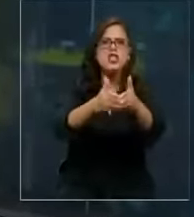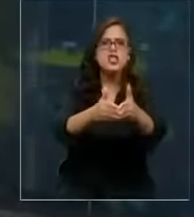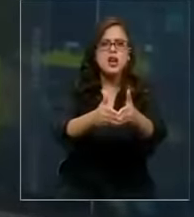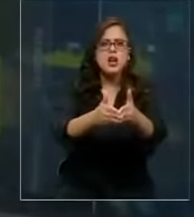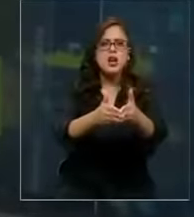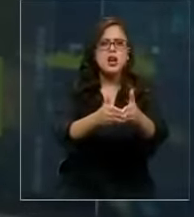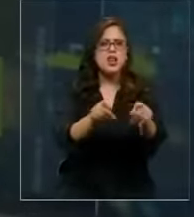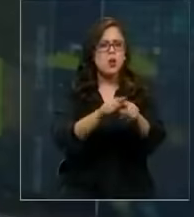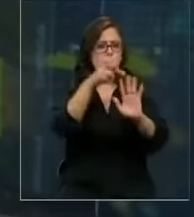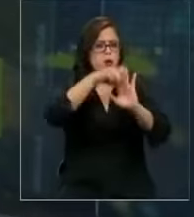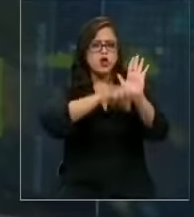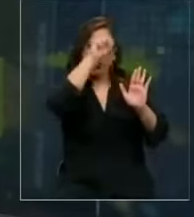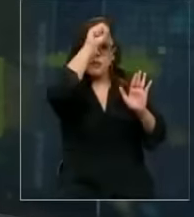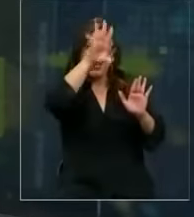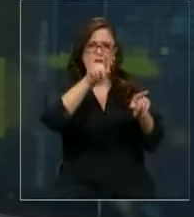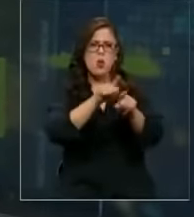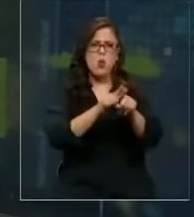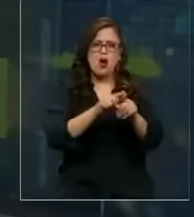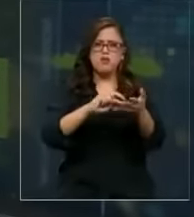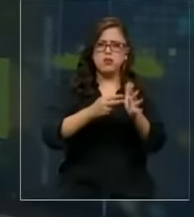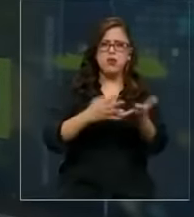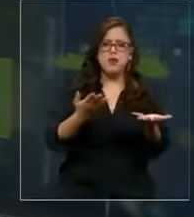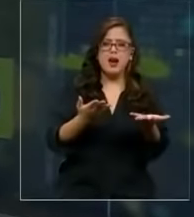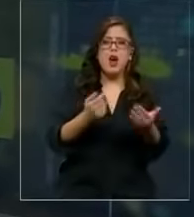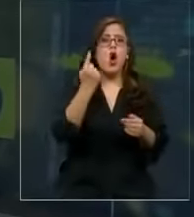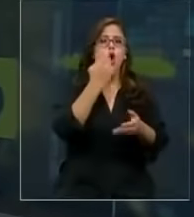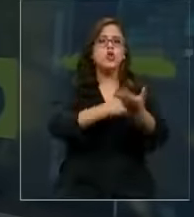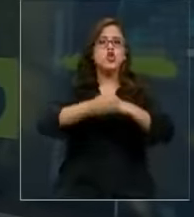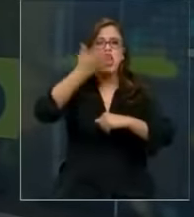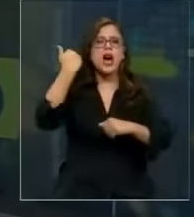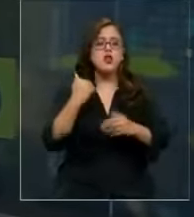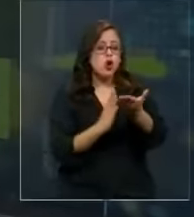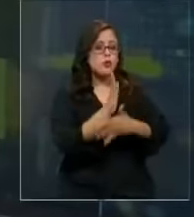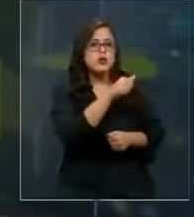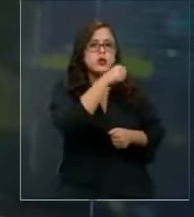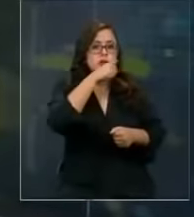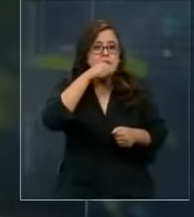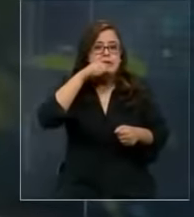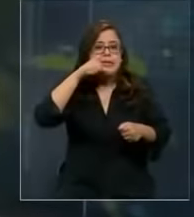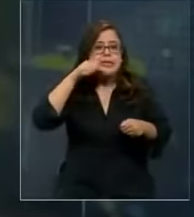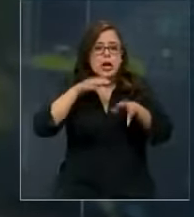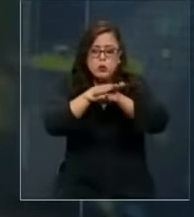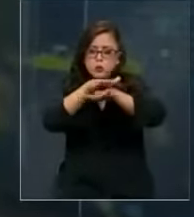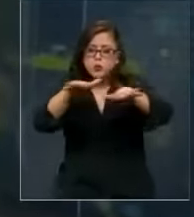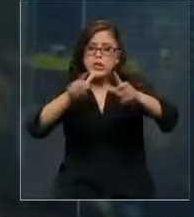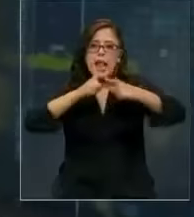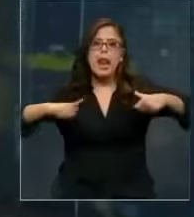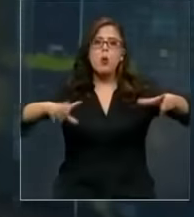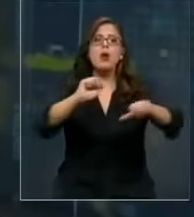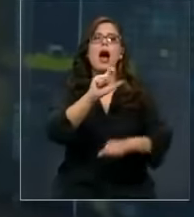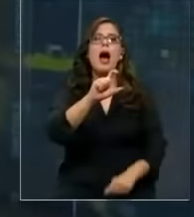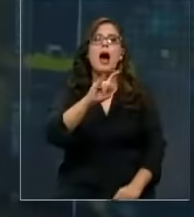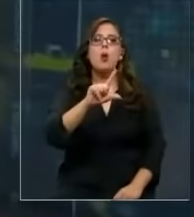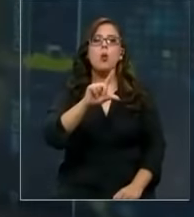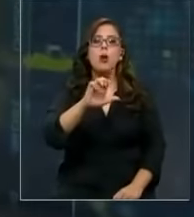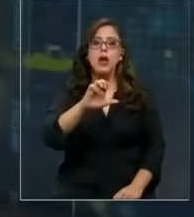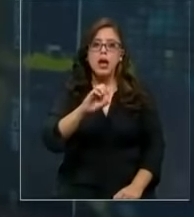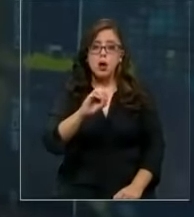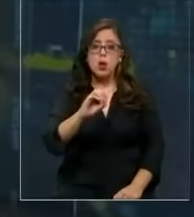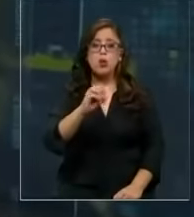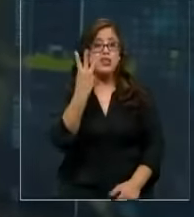11 años comenzó la sequía en la laguna de Aculeo y hace 3 se declaró ya completamente seca.